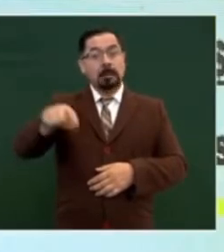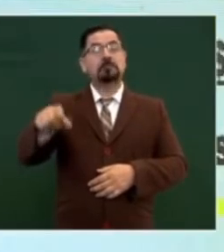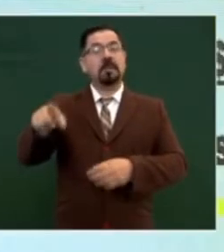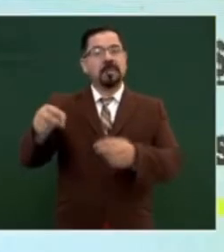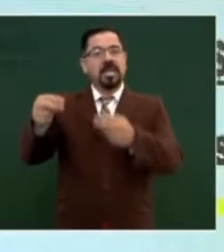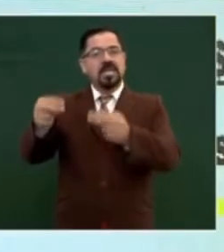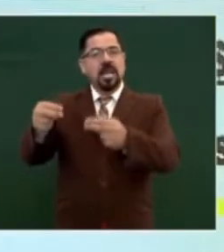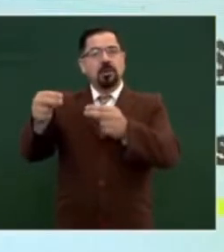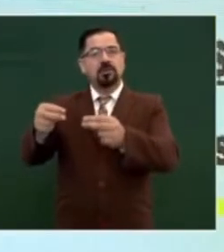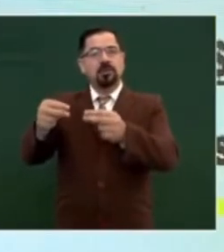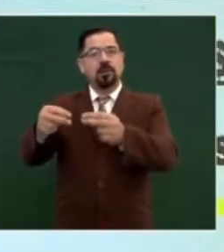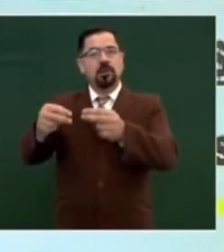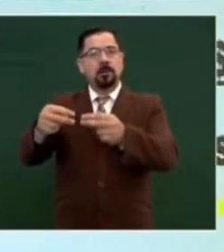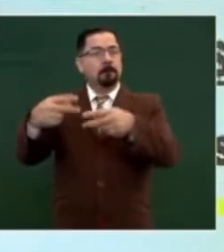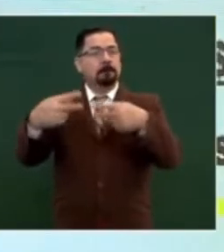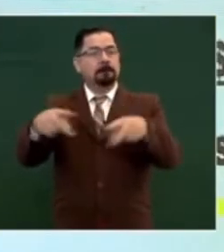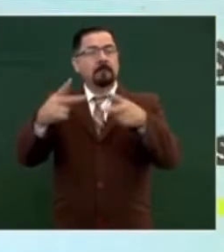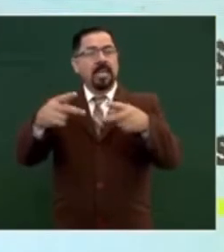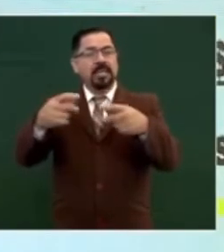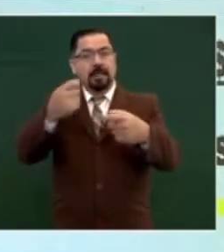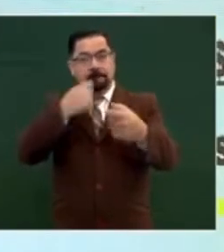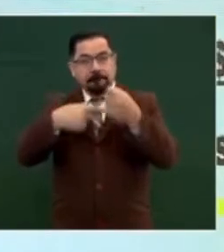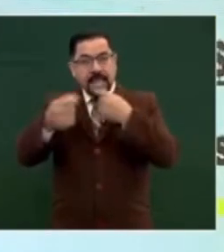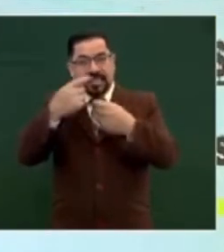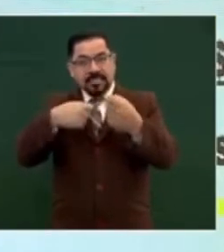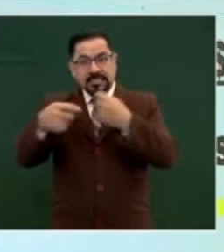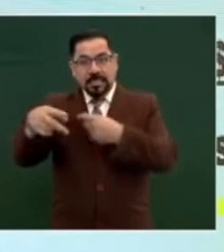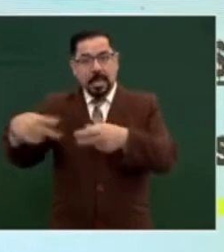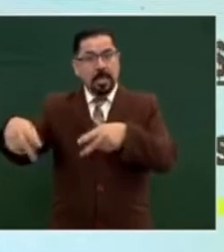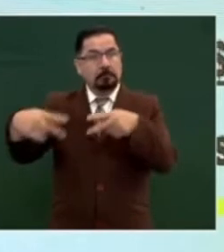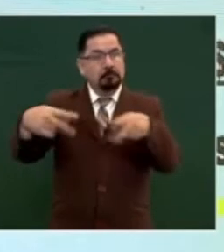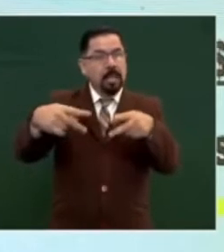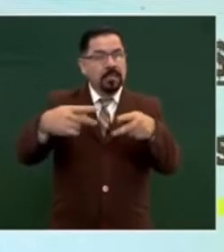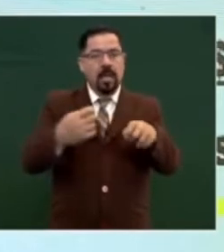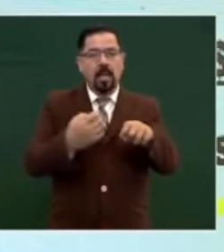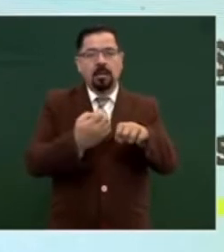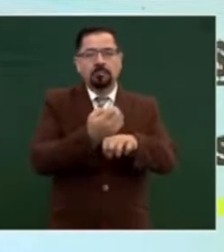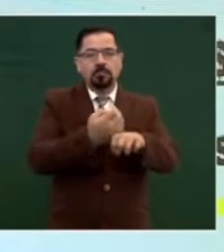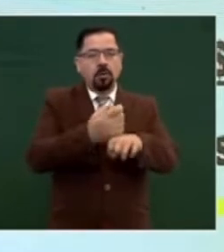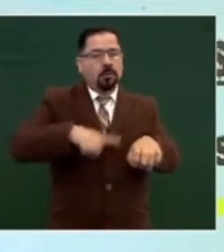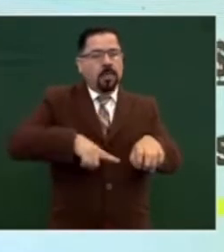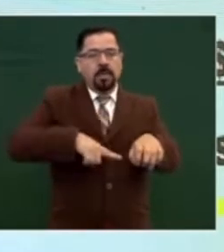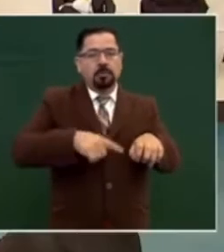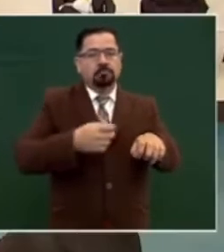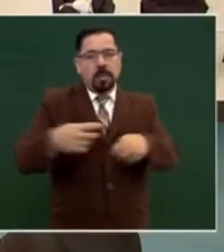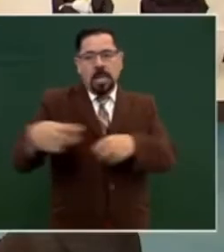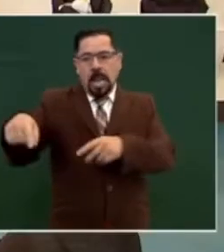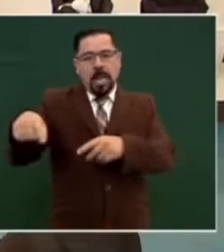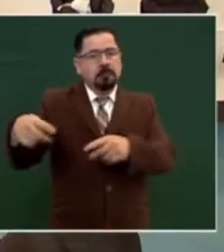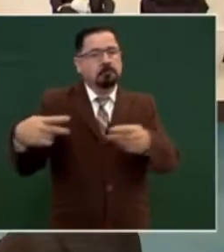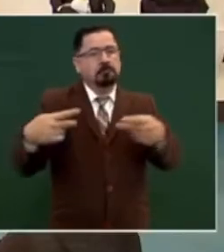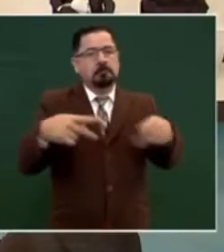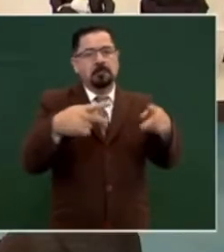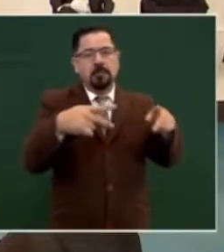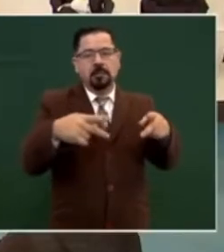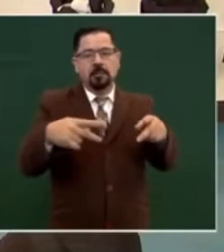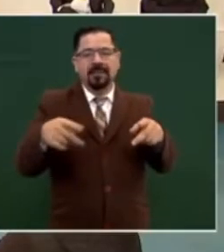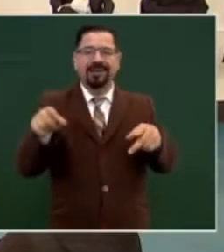a los gobiernos estatales y los que vendían antes las medicinas aquí está vinculado